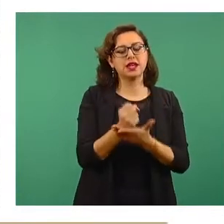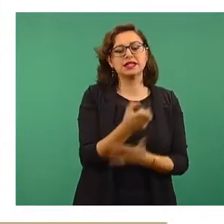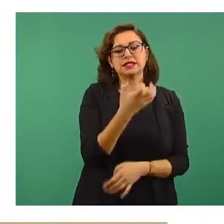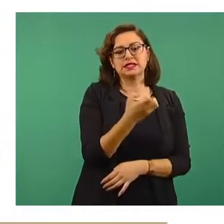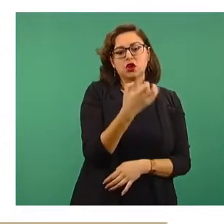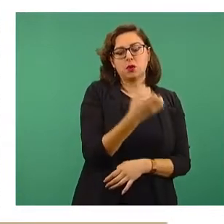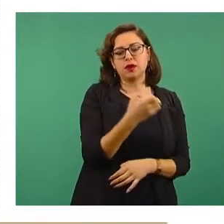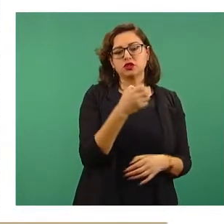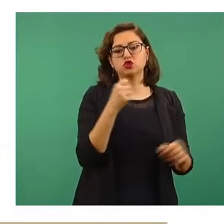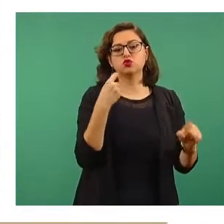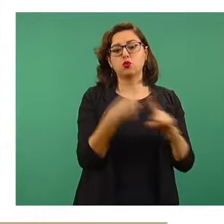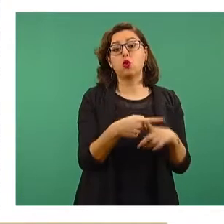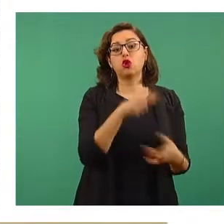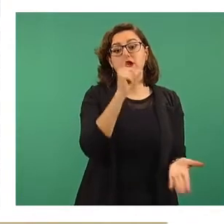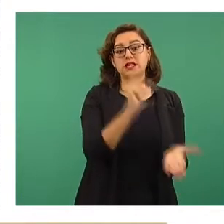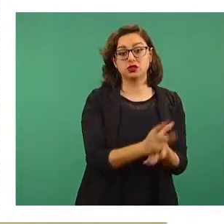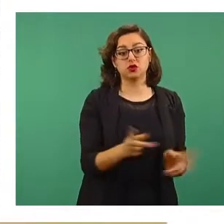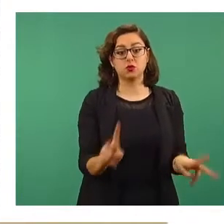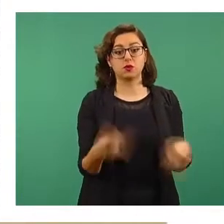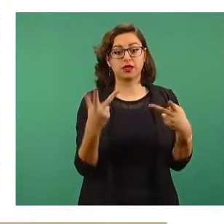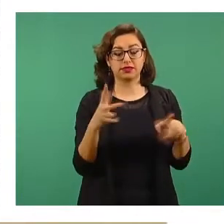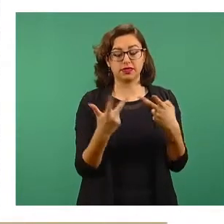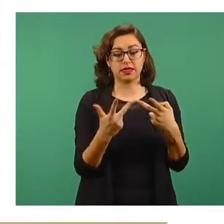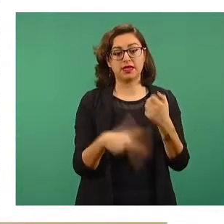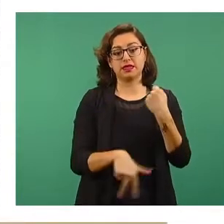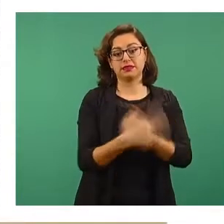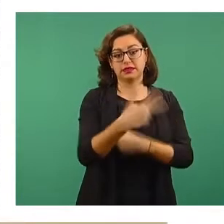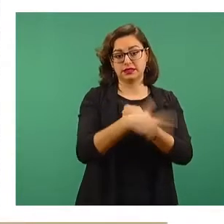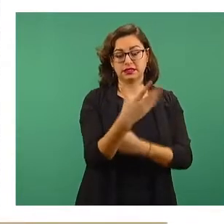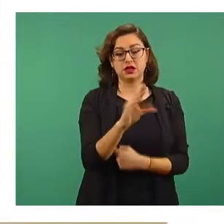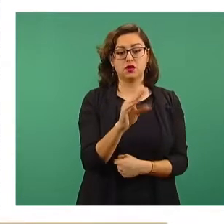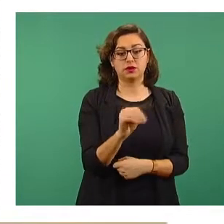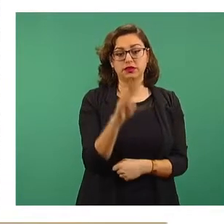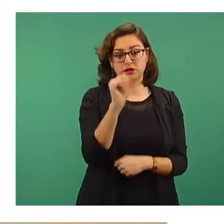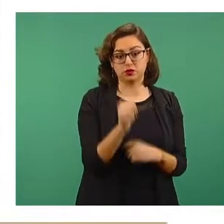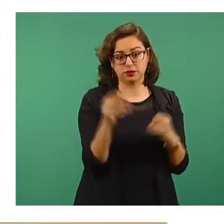5 pesos con 56 centavos por litro y un precio al público de